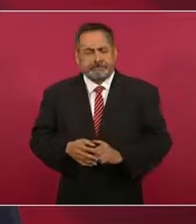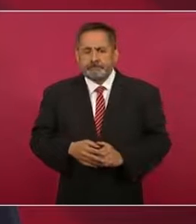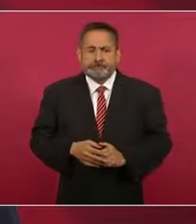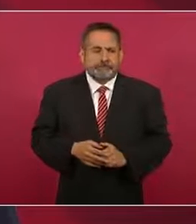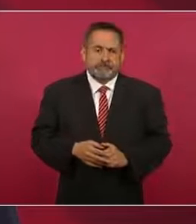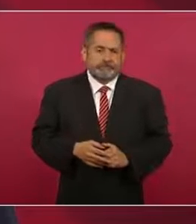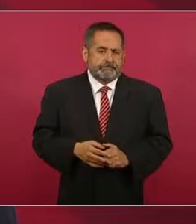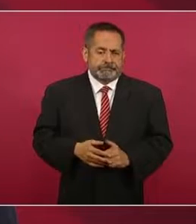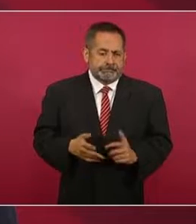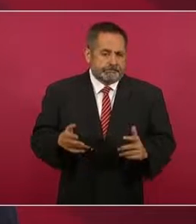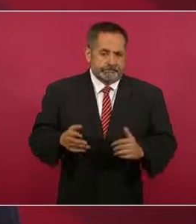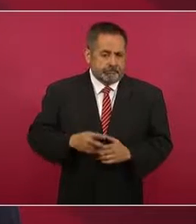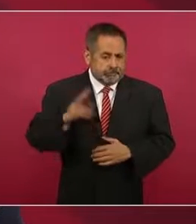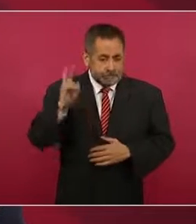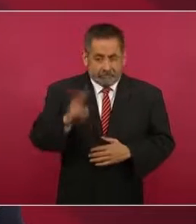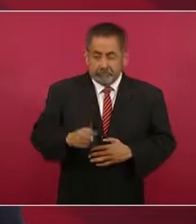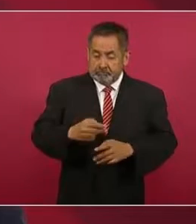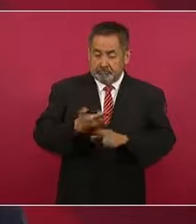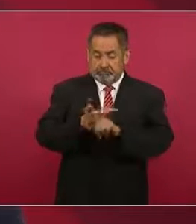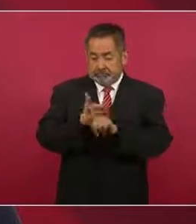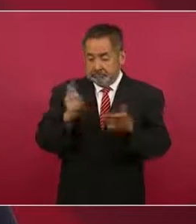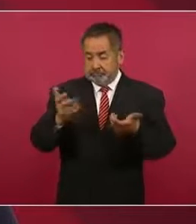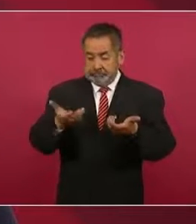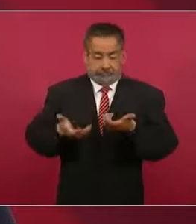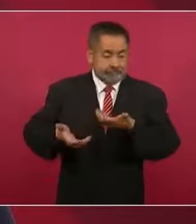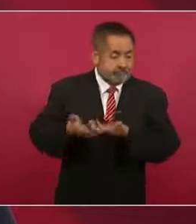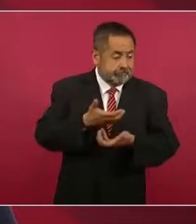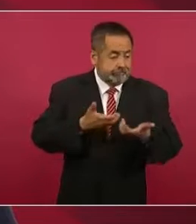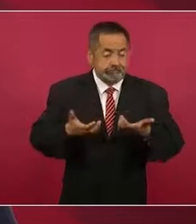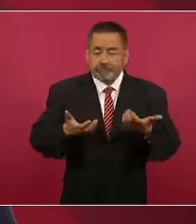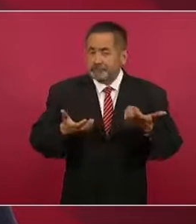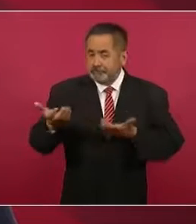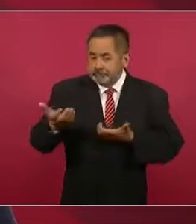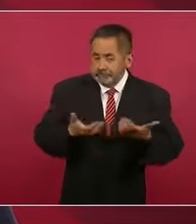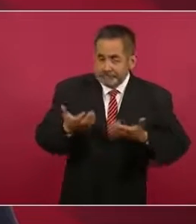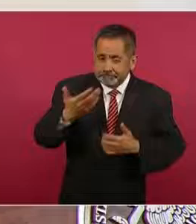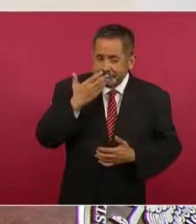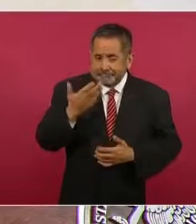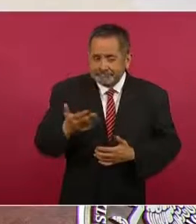no se lleva a cabo este principio